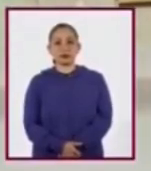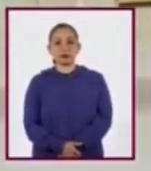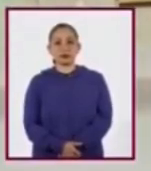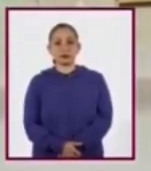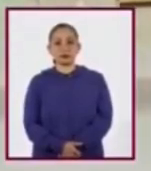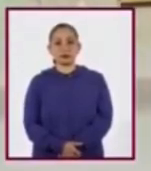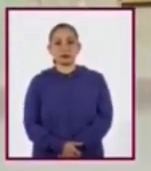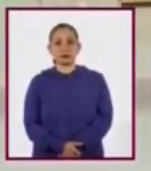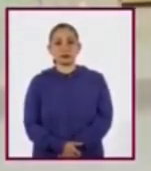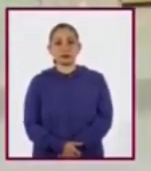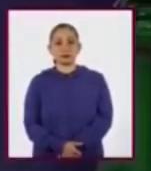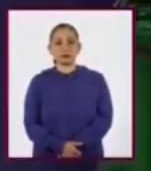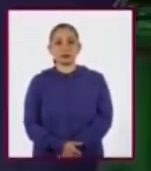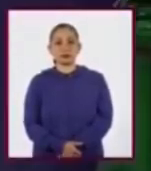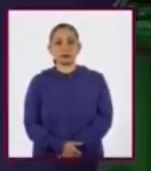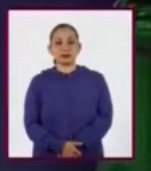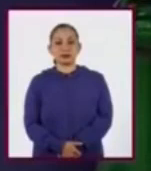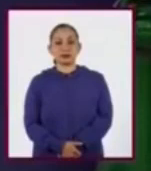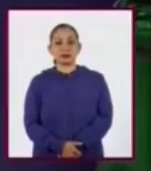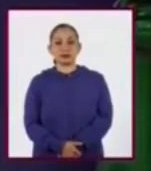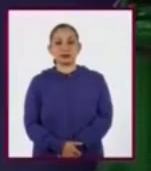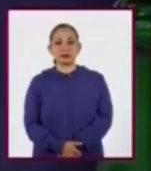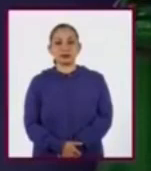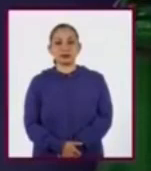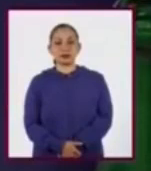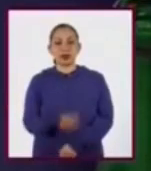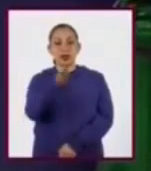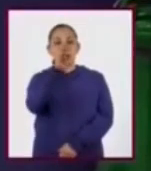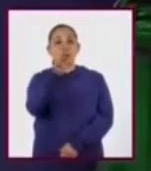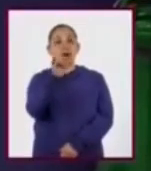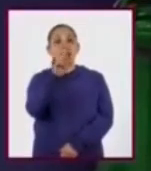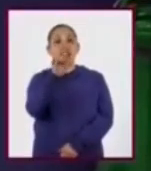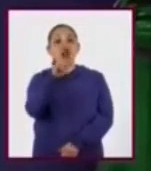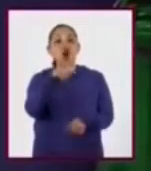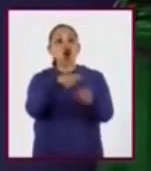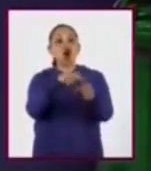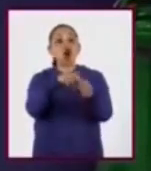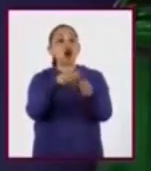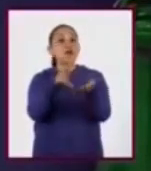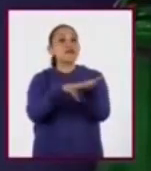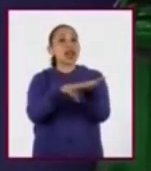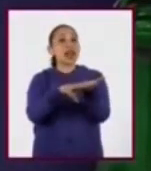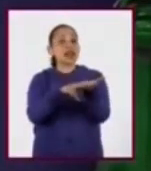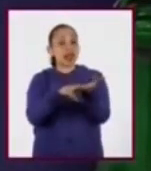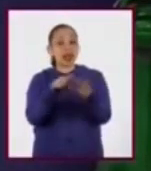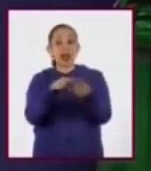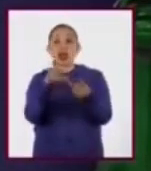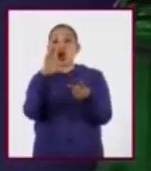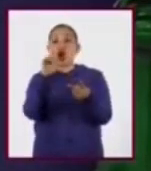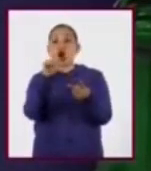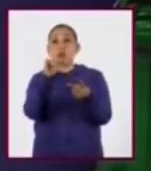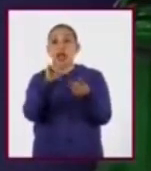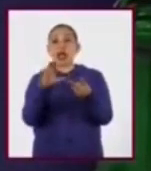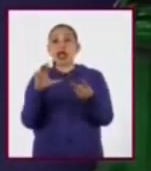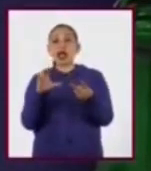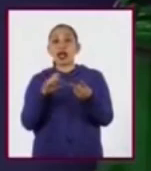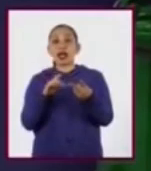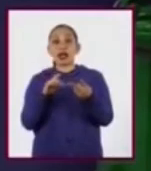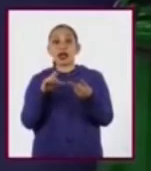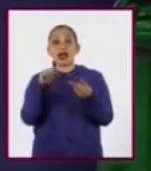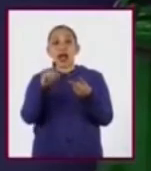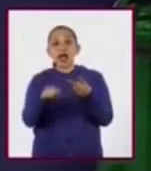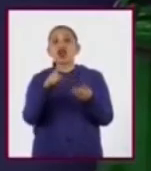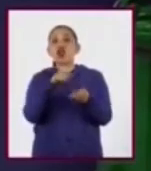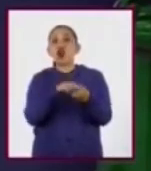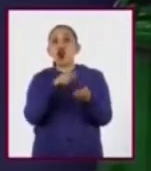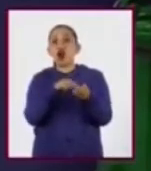El bario produce los colores verdes. El cobre, carbonato de cobre, da